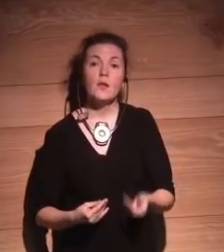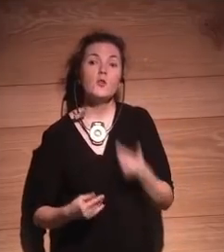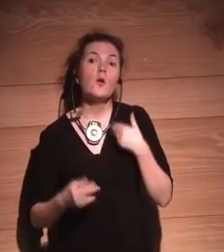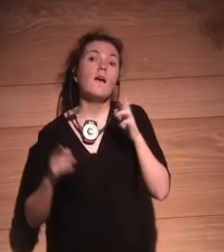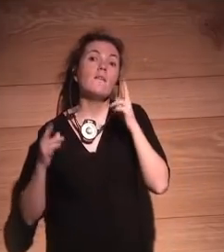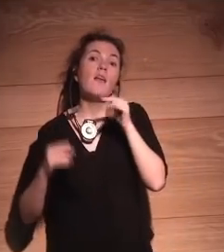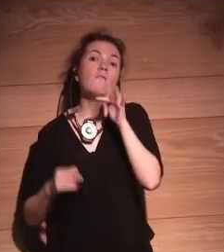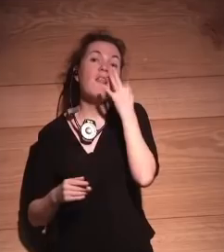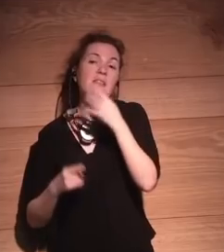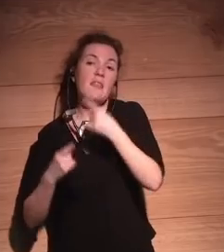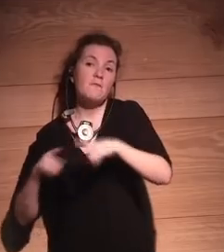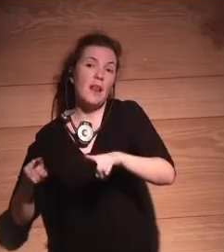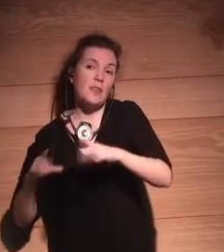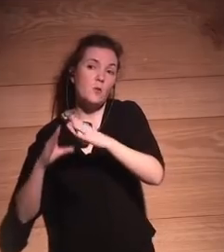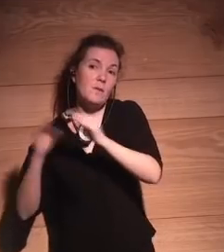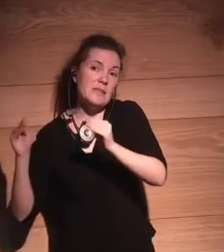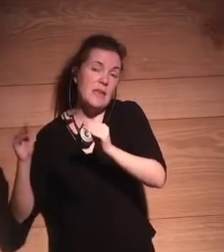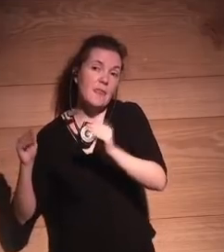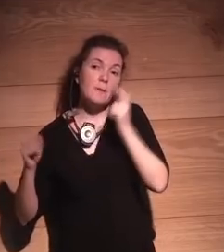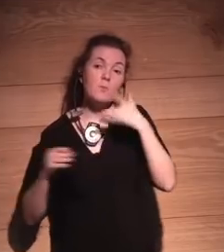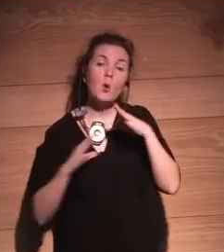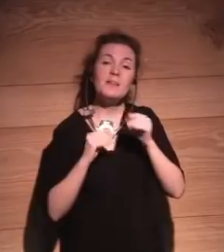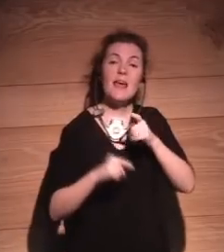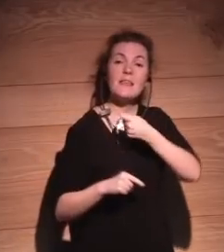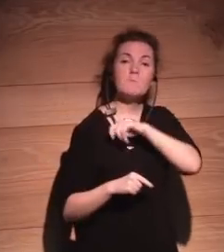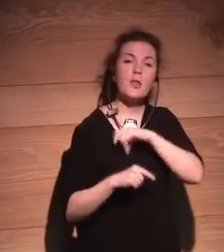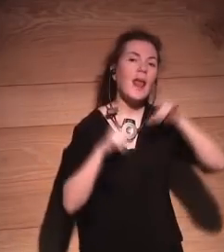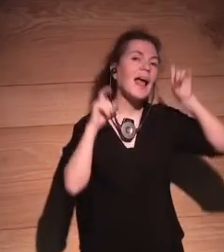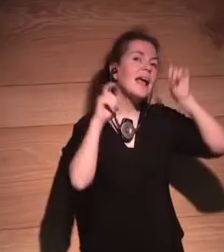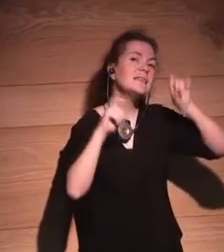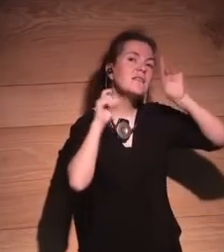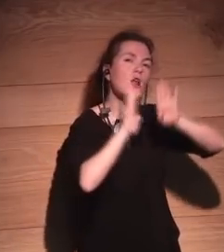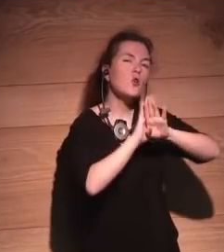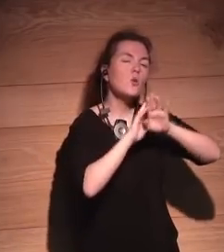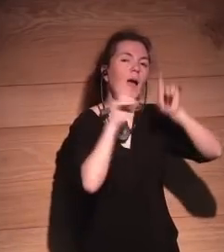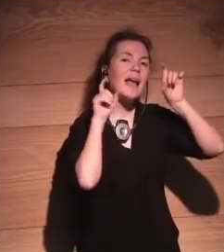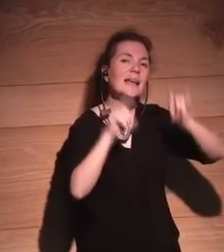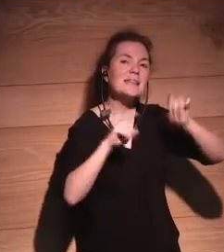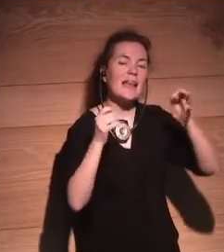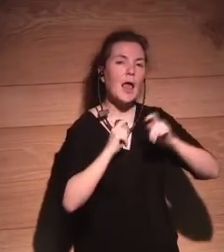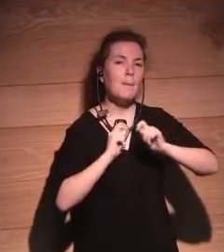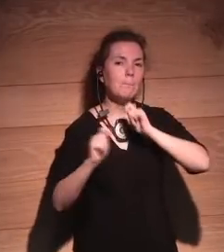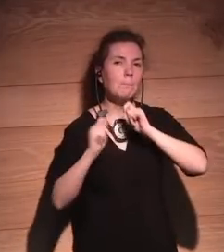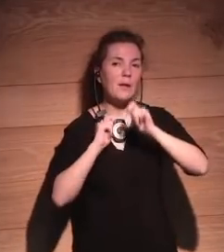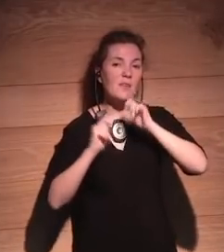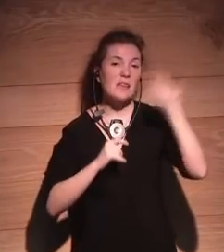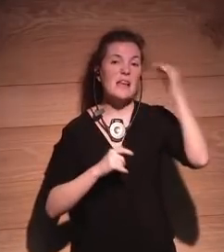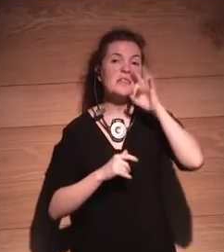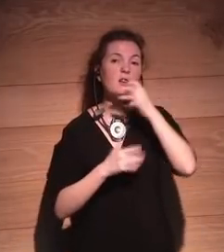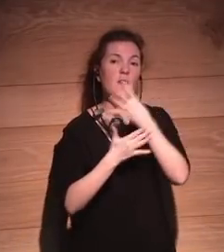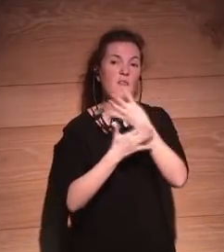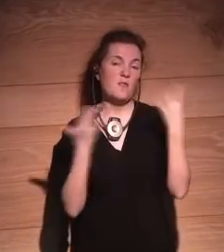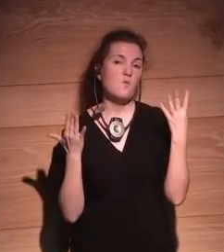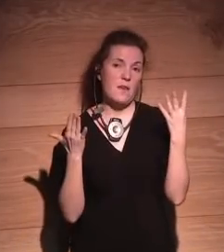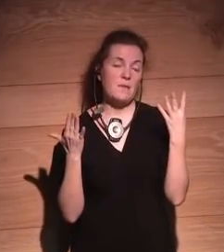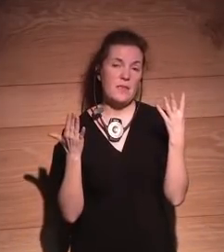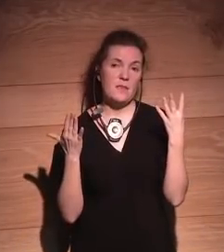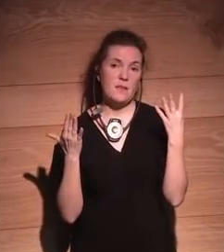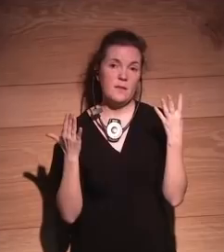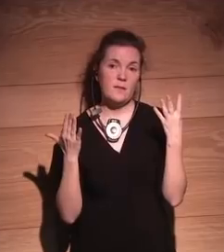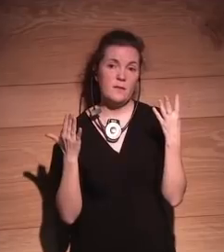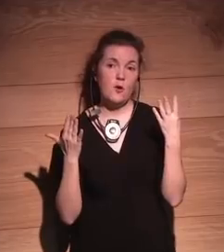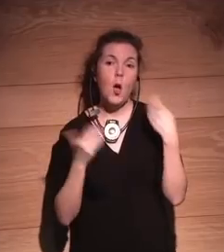sean distintas, cuando las universidades españolas siguen enseñándoles a los alumnos el periodismo del siglo XIX, cuando no